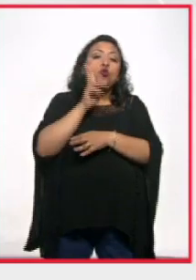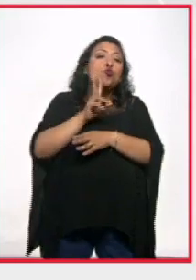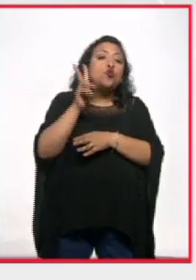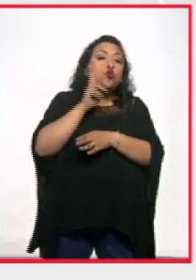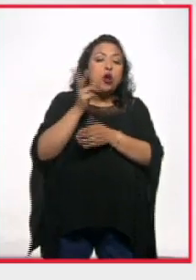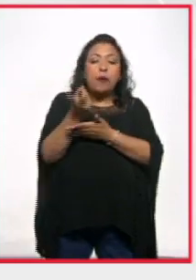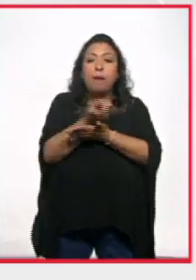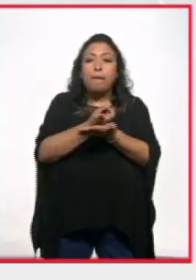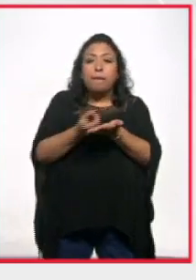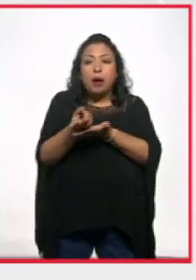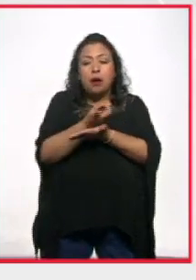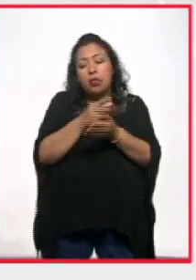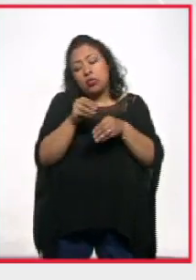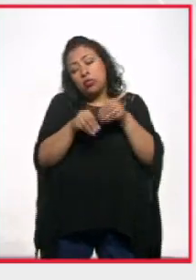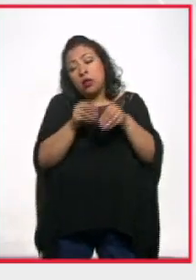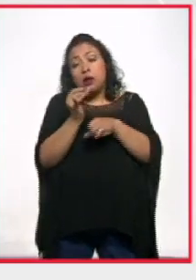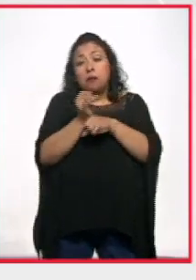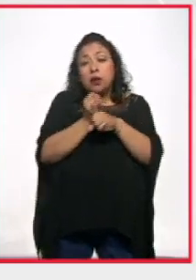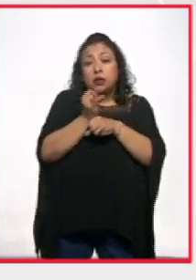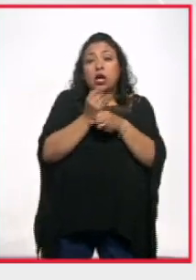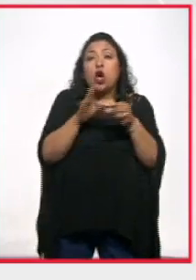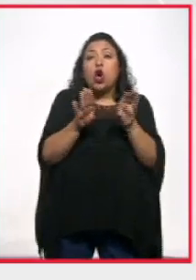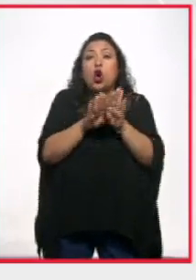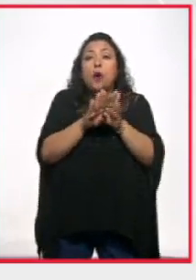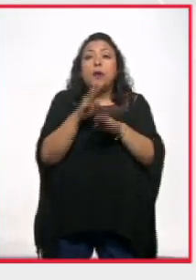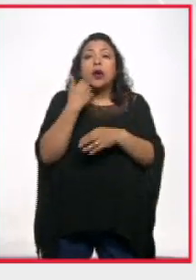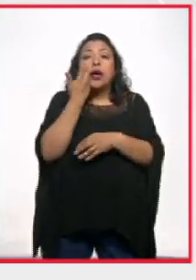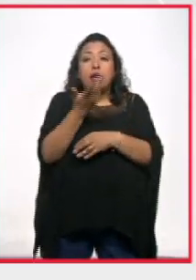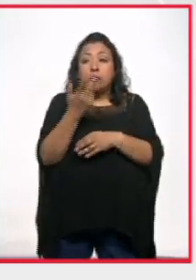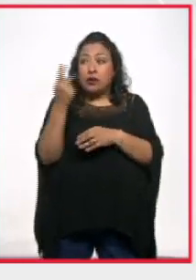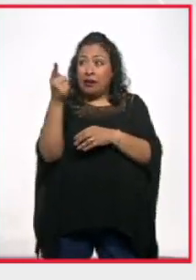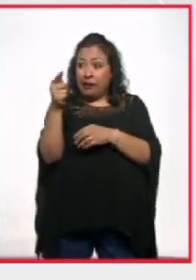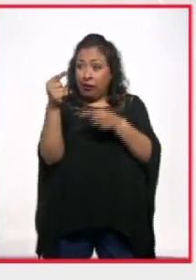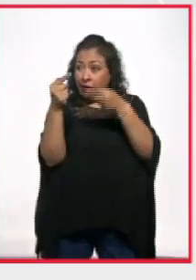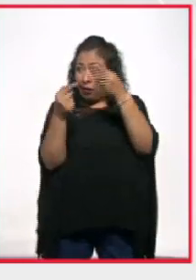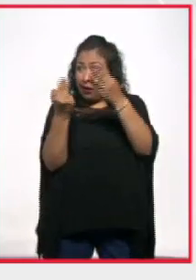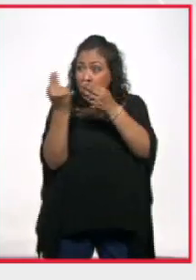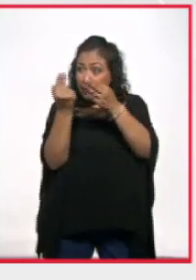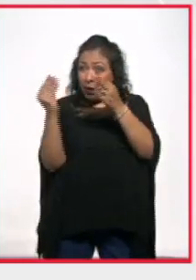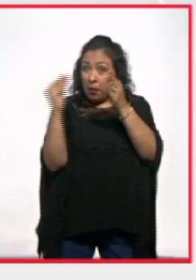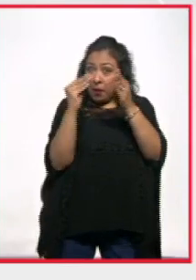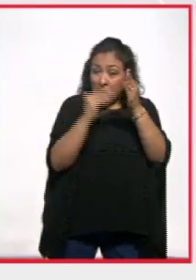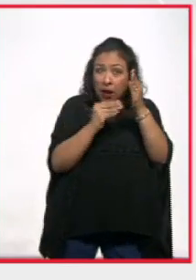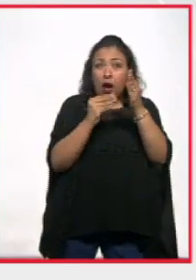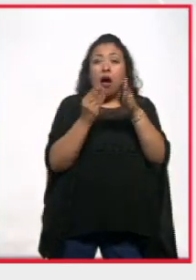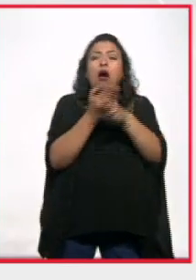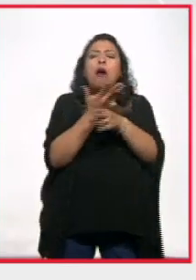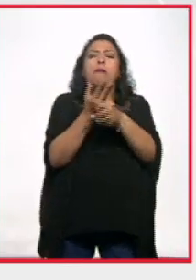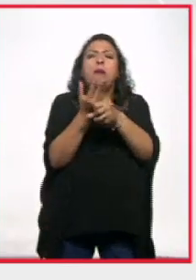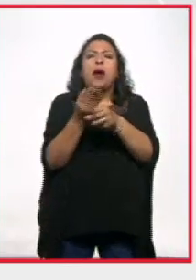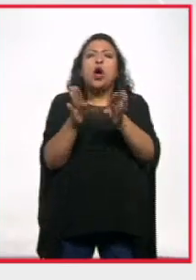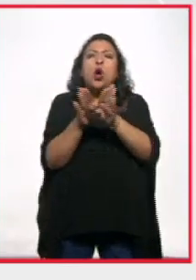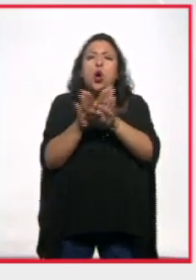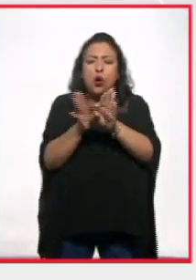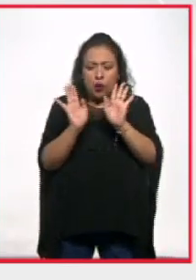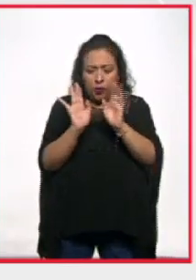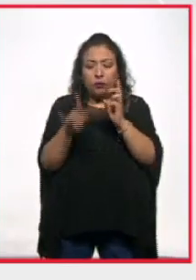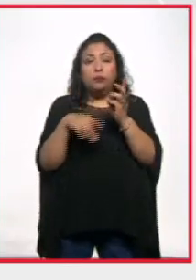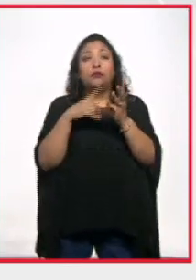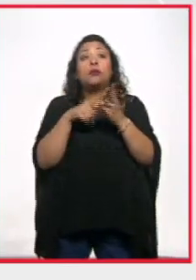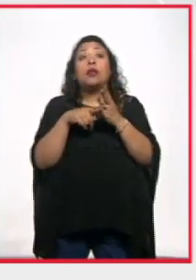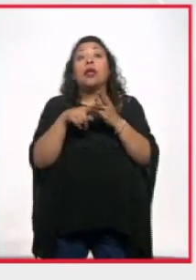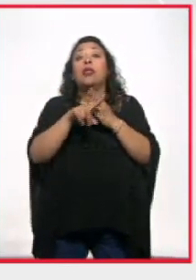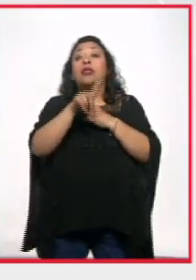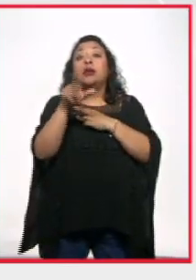donde investigamos cómo vamos a resolver esas necesidades previamente asignadas. En